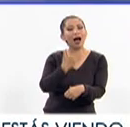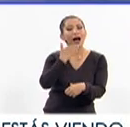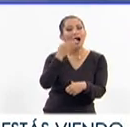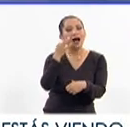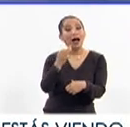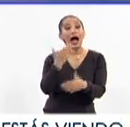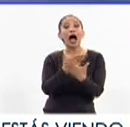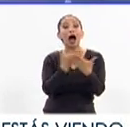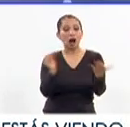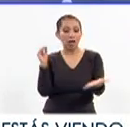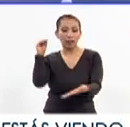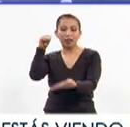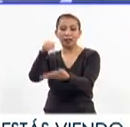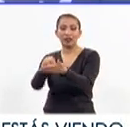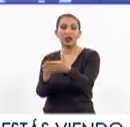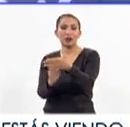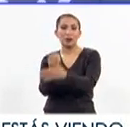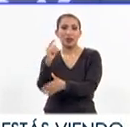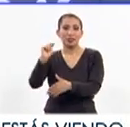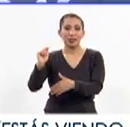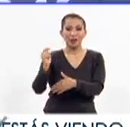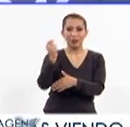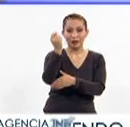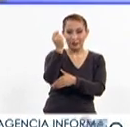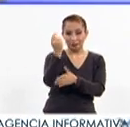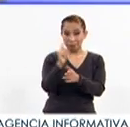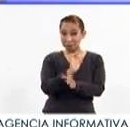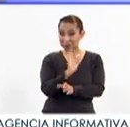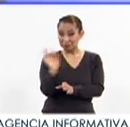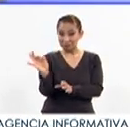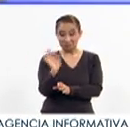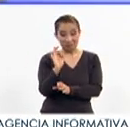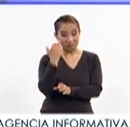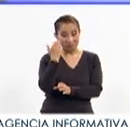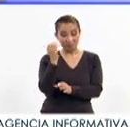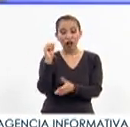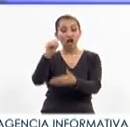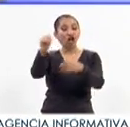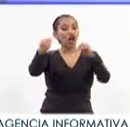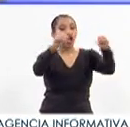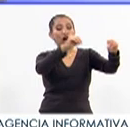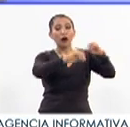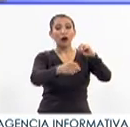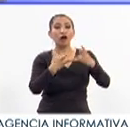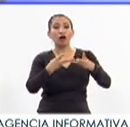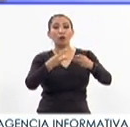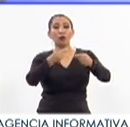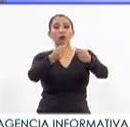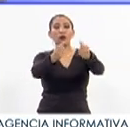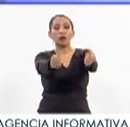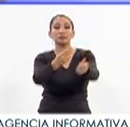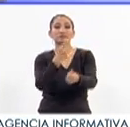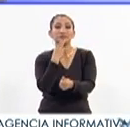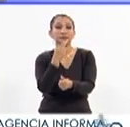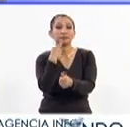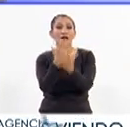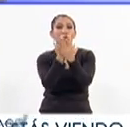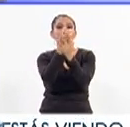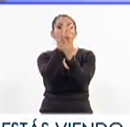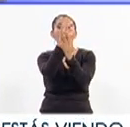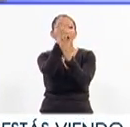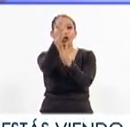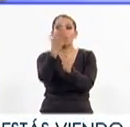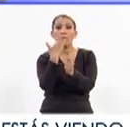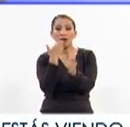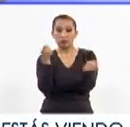eficiente, ahora sí incorporar las nuevas tecnologías, porque si no, estaríamos teniendo un consumo todavía desmedido,